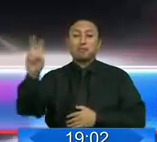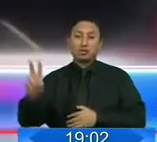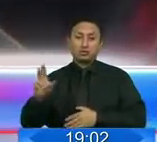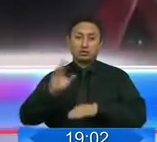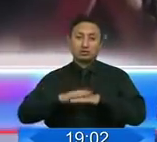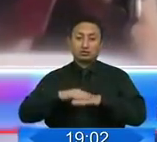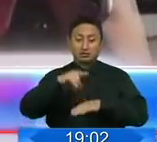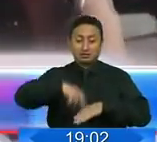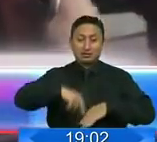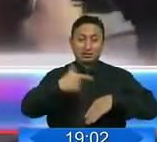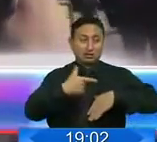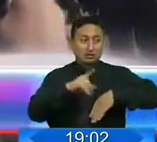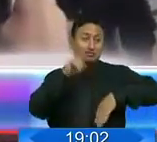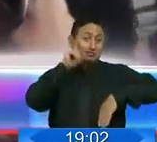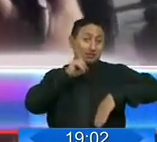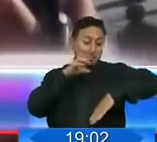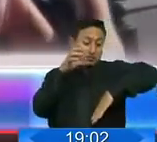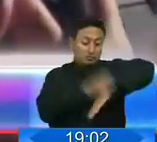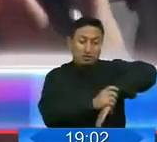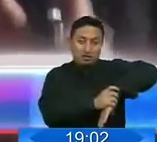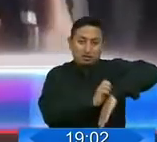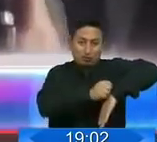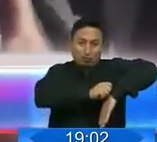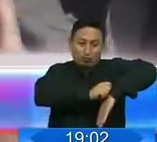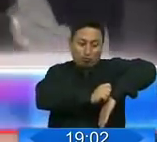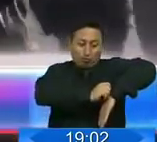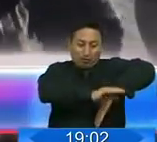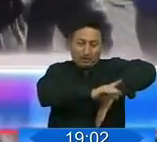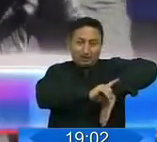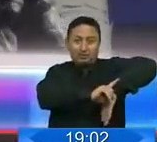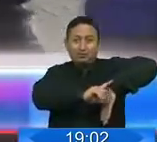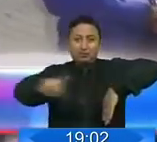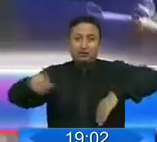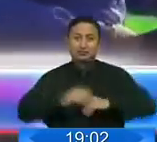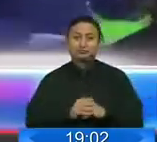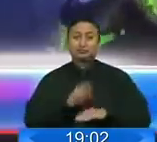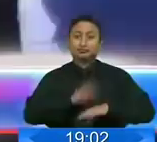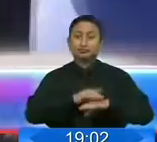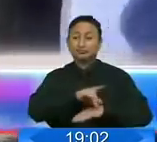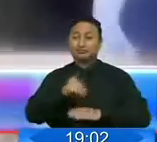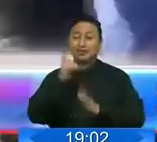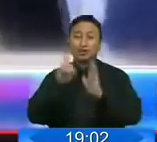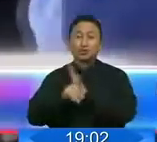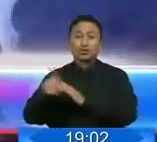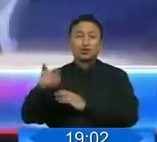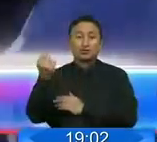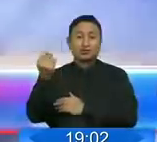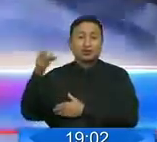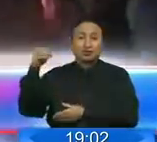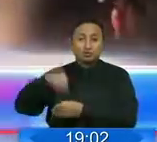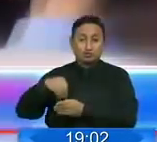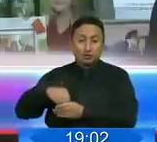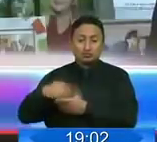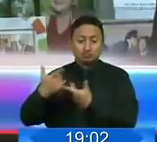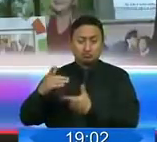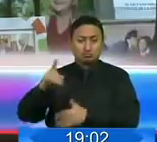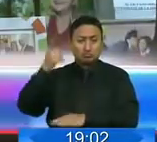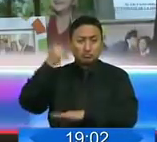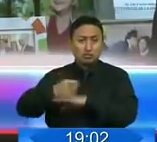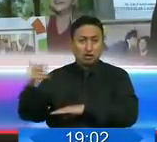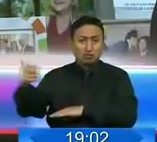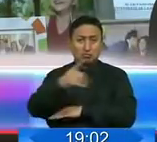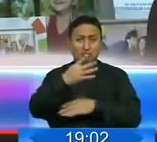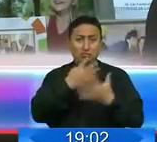grillete electrónico que tenía colocado. Sobre él pesan denuncias por enriquecimiento ilícito y existe una orden de prisión. Carlos Ochoa,